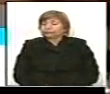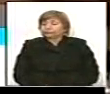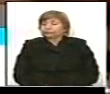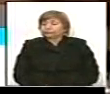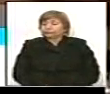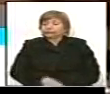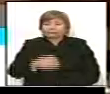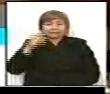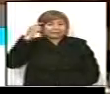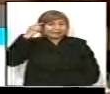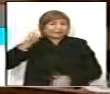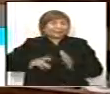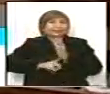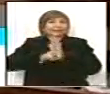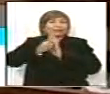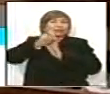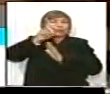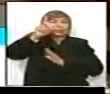Astronauta.